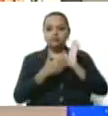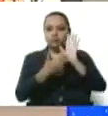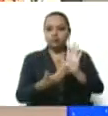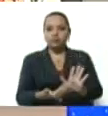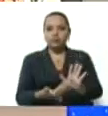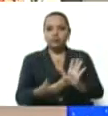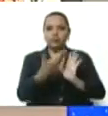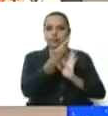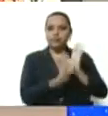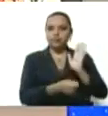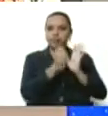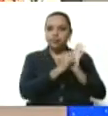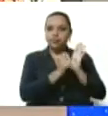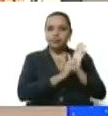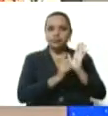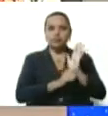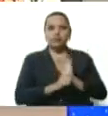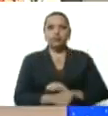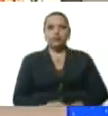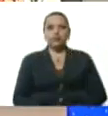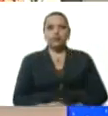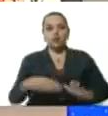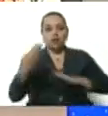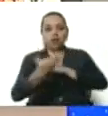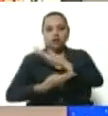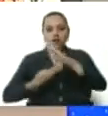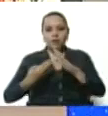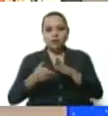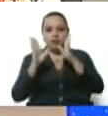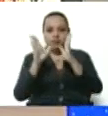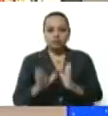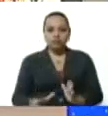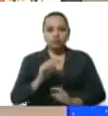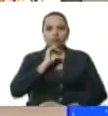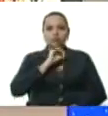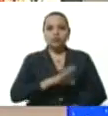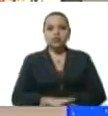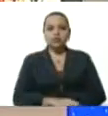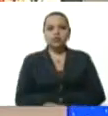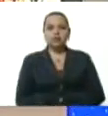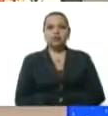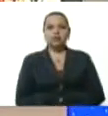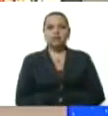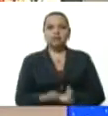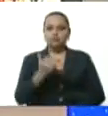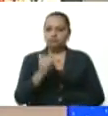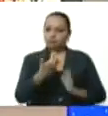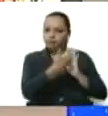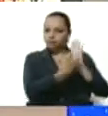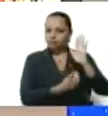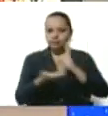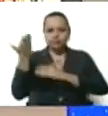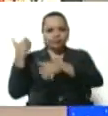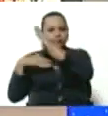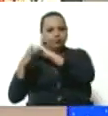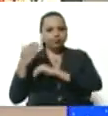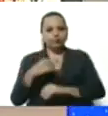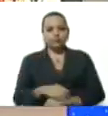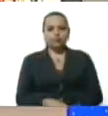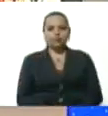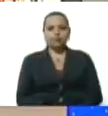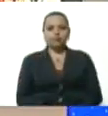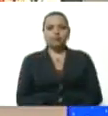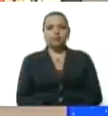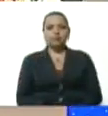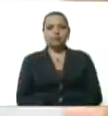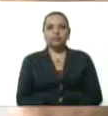memorándum con los fundamentos de su posición histórica. Aquí está el memorando que presentamos. y